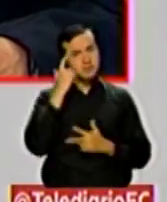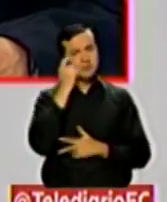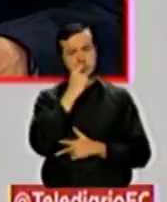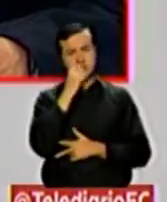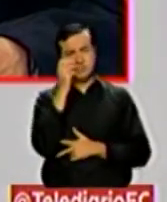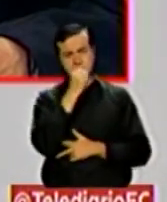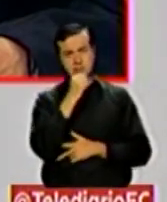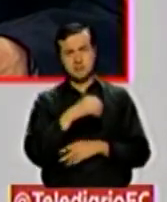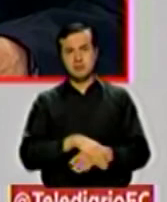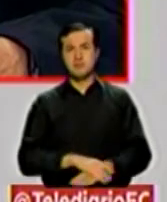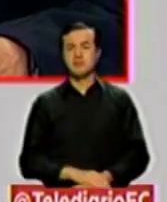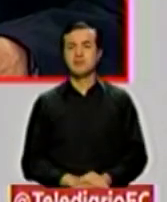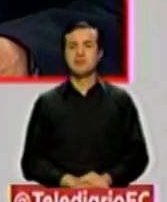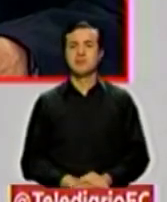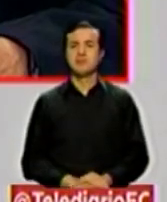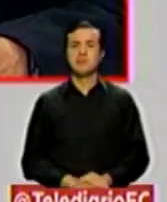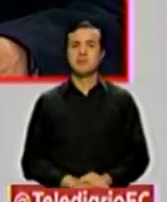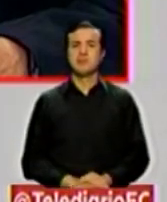lectura.